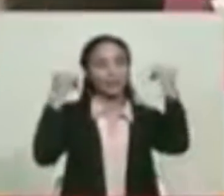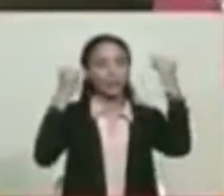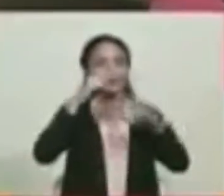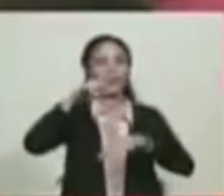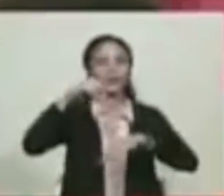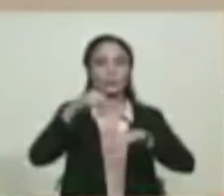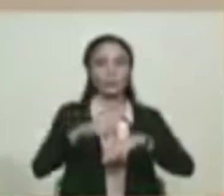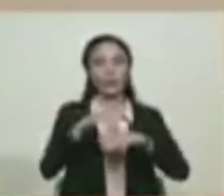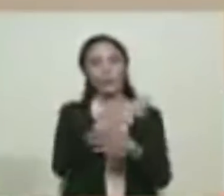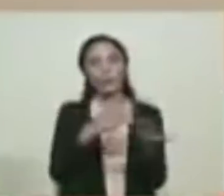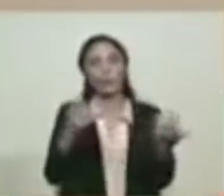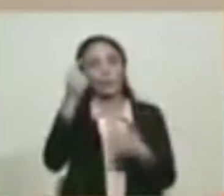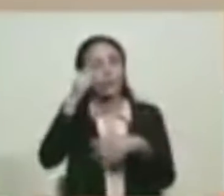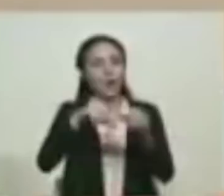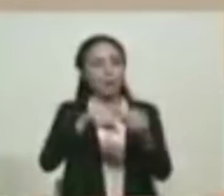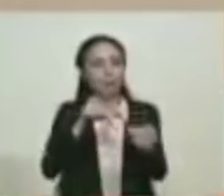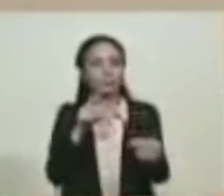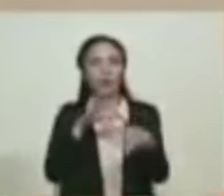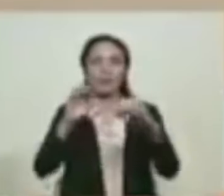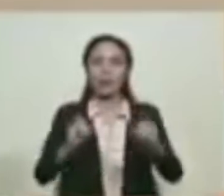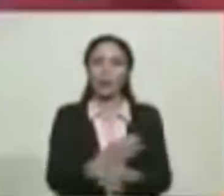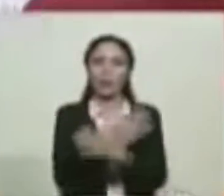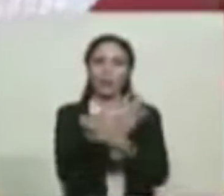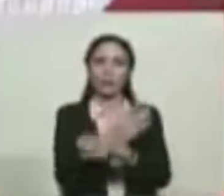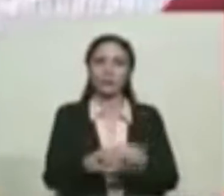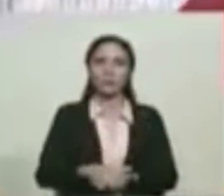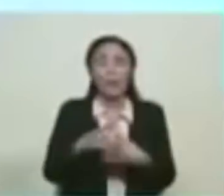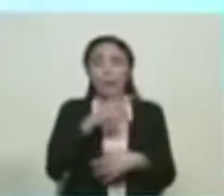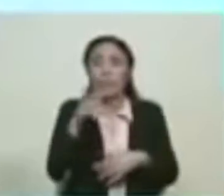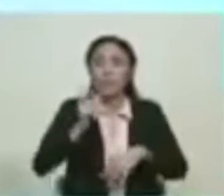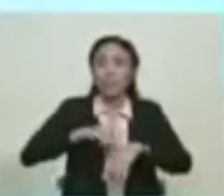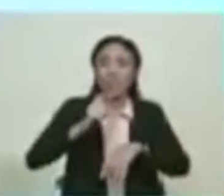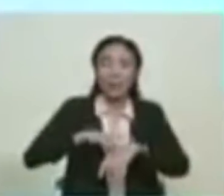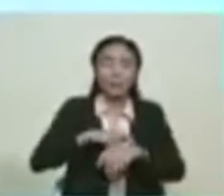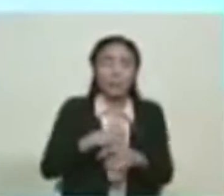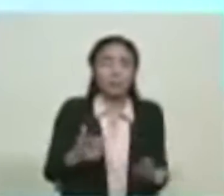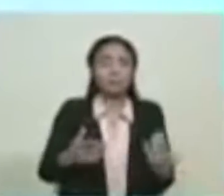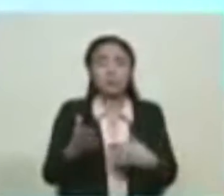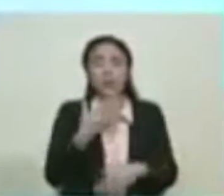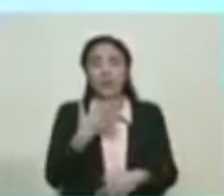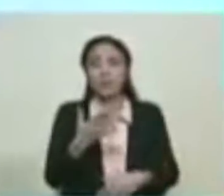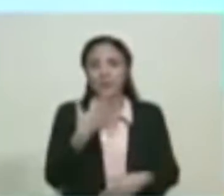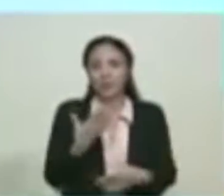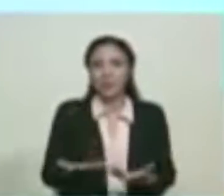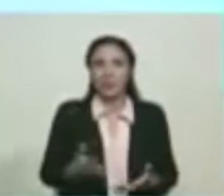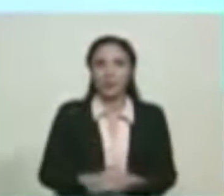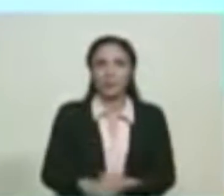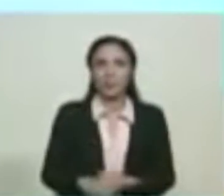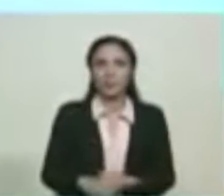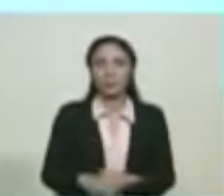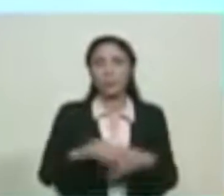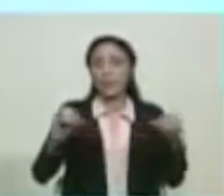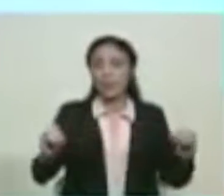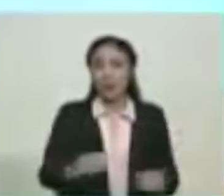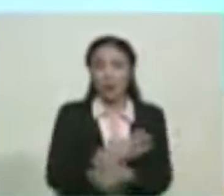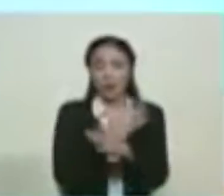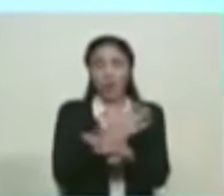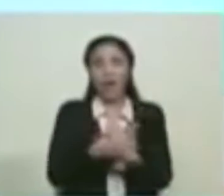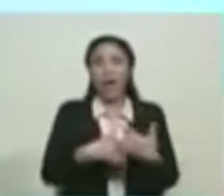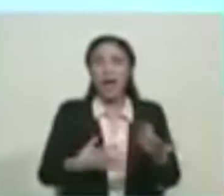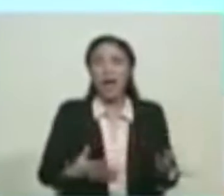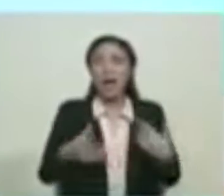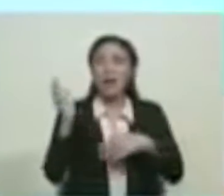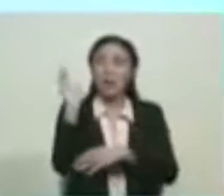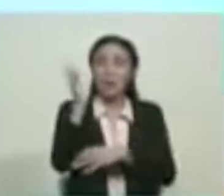país. Ministerio de Colonia. No hay un escenario internacional en el mundo,